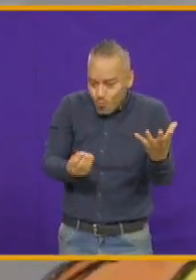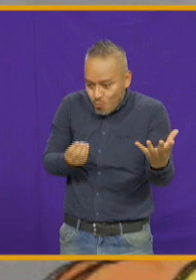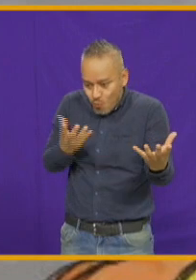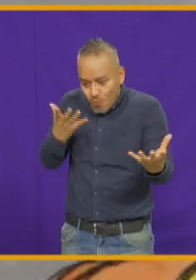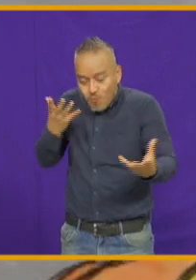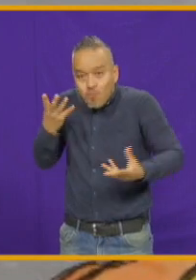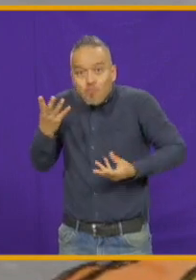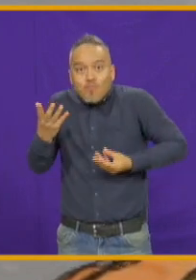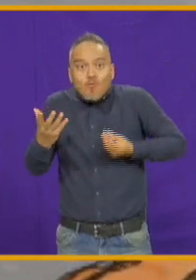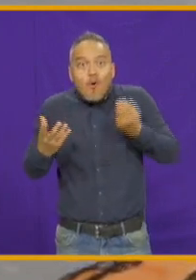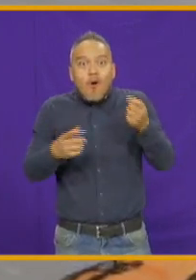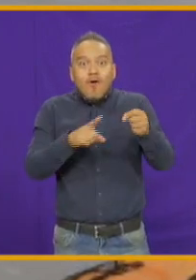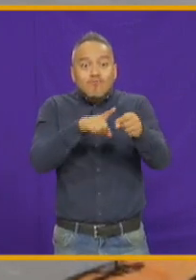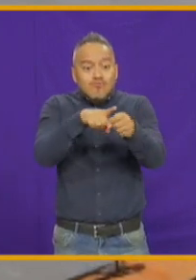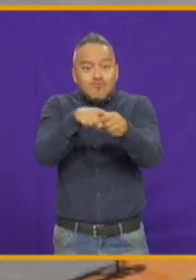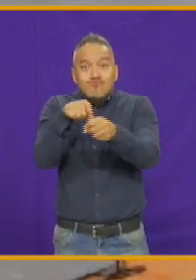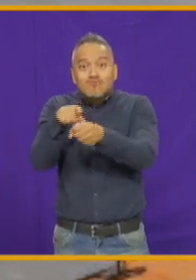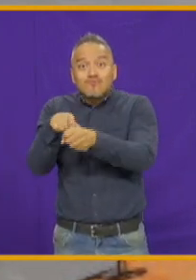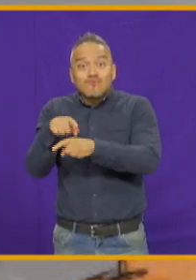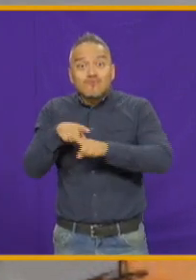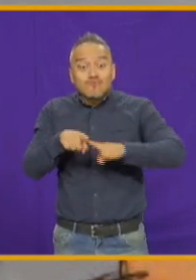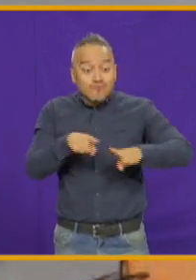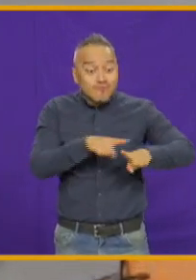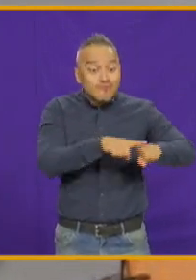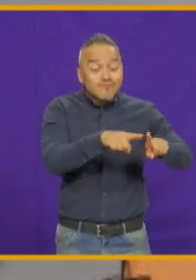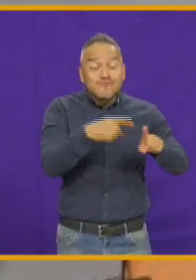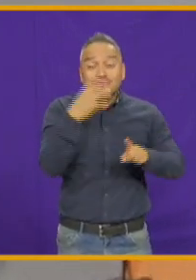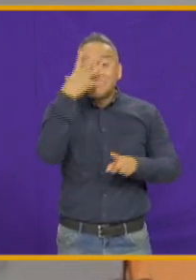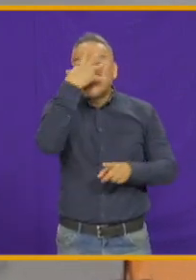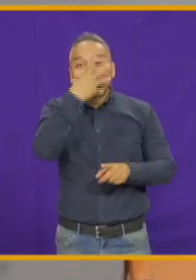y otro y otros colores